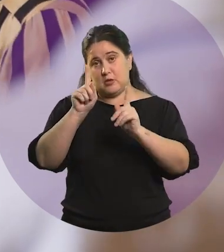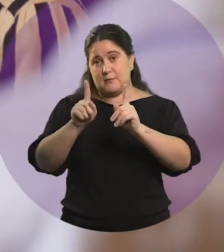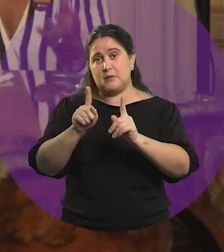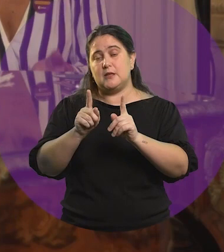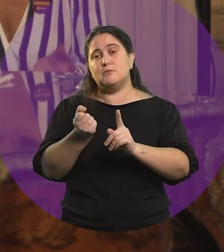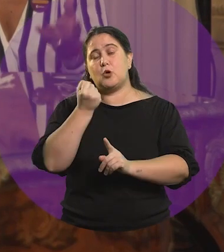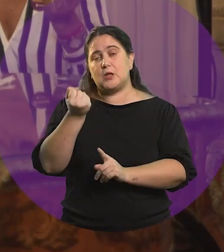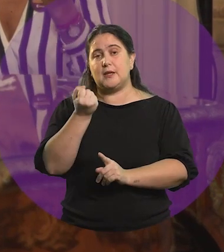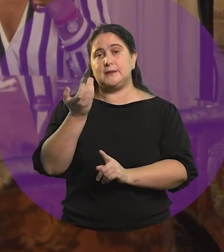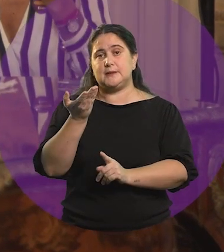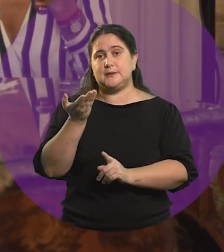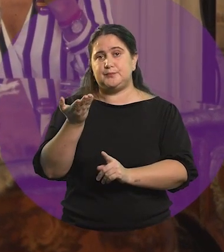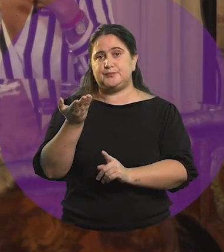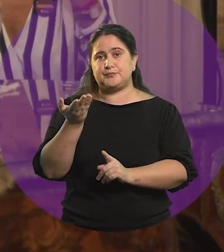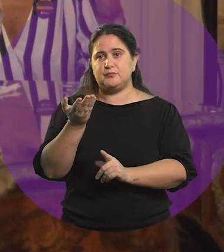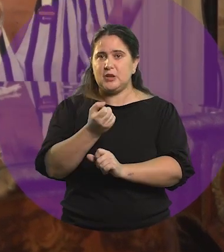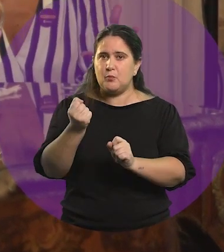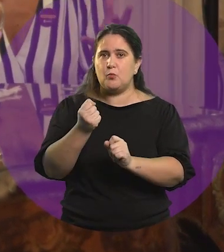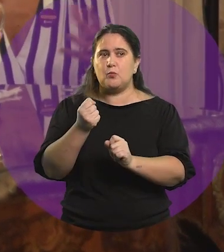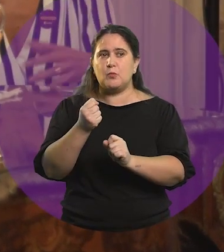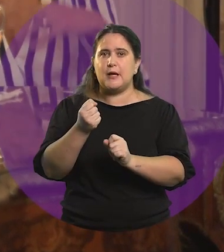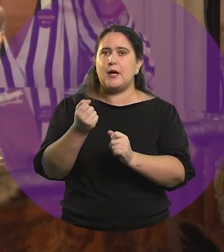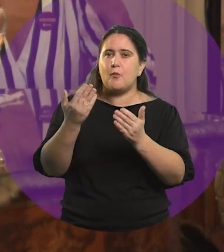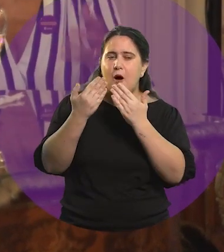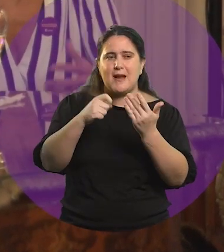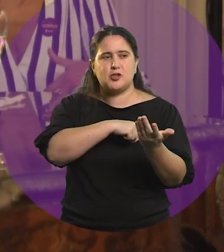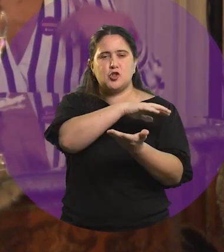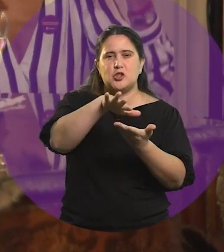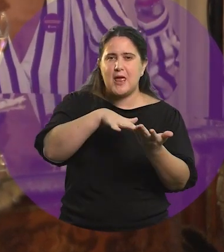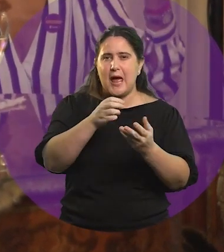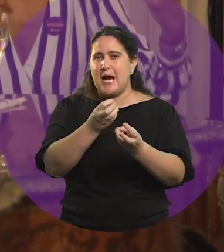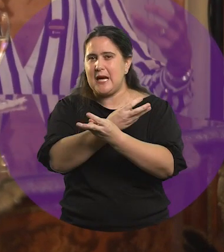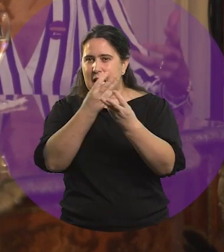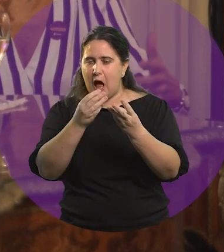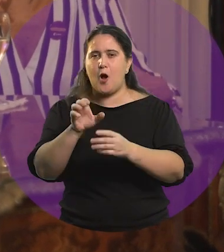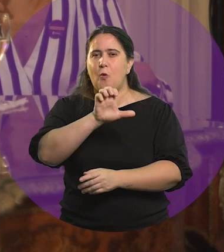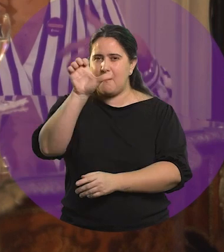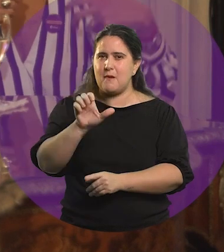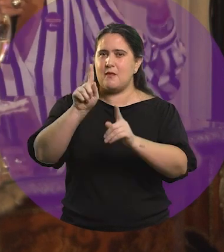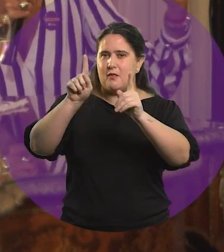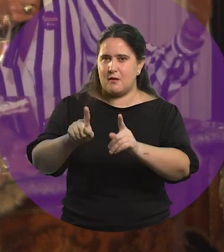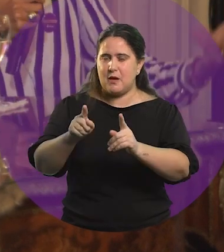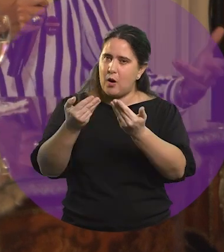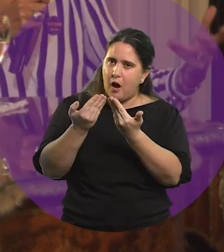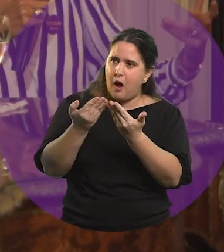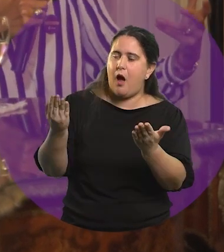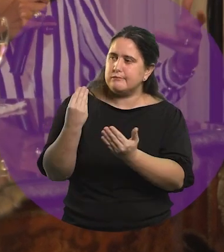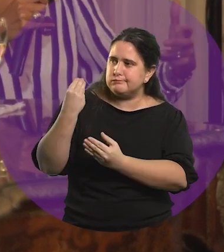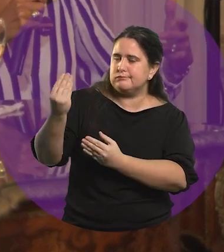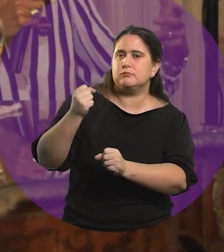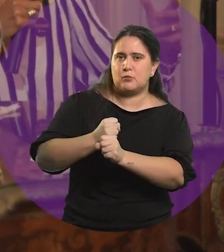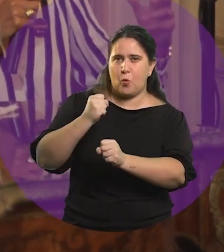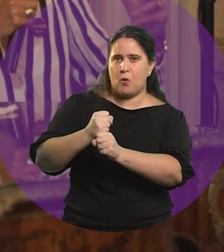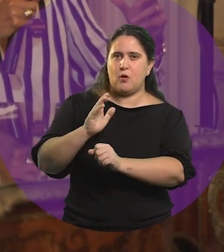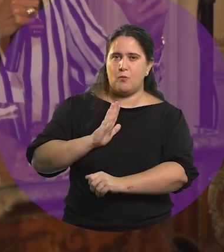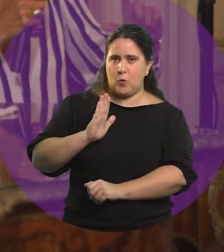es importante llamar a las otras partes, a la sociedad civil, a las empresas que pueden abrir espacios para